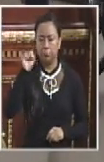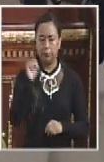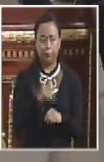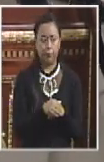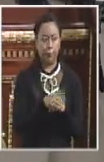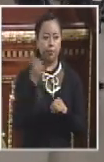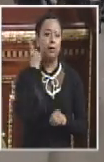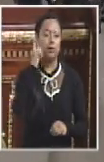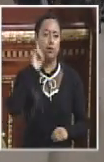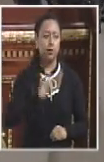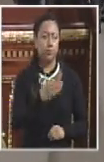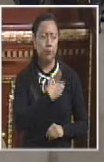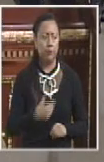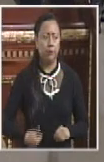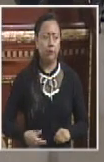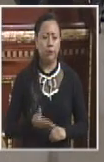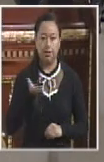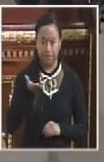Diputada Presidenta,